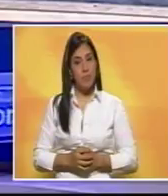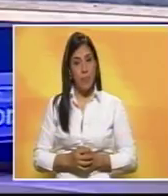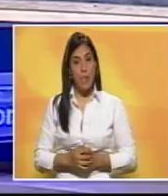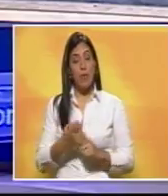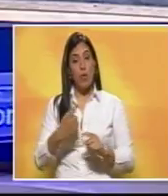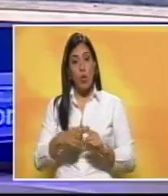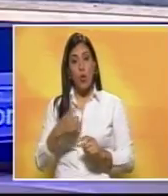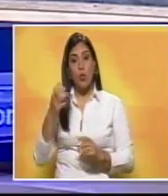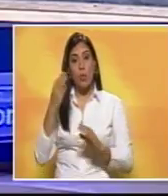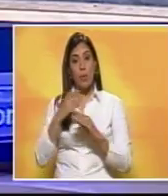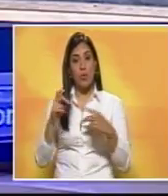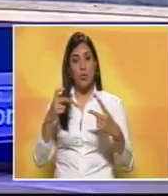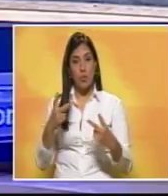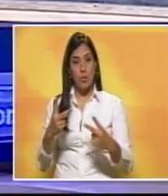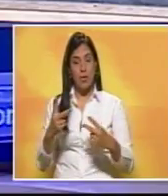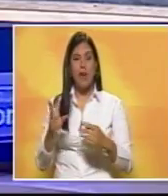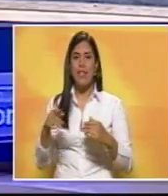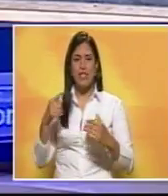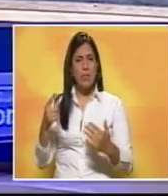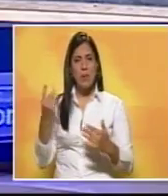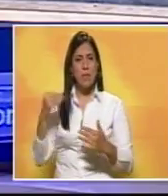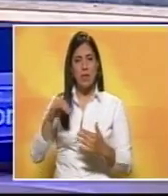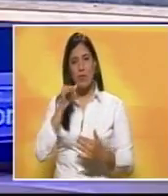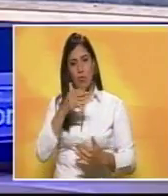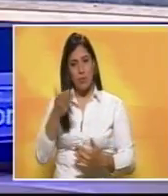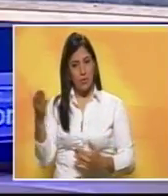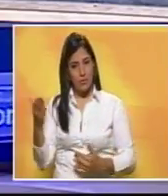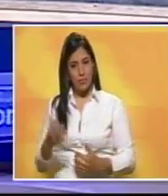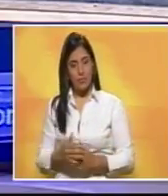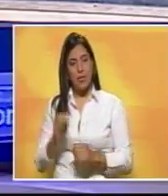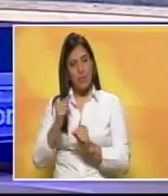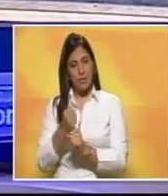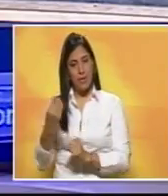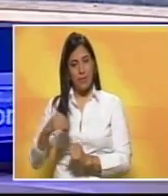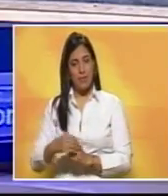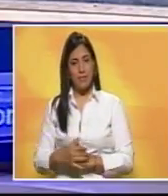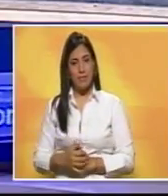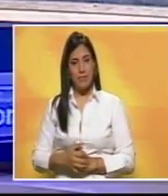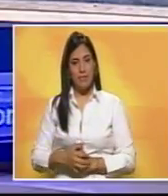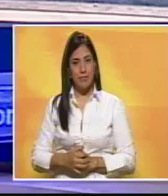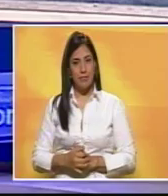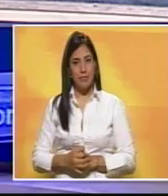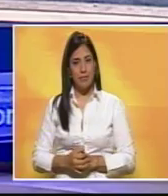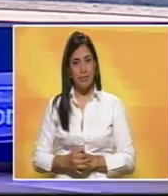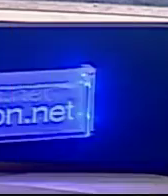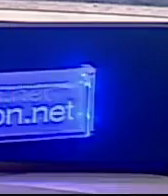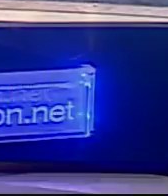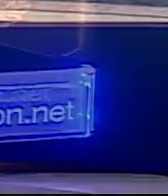Es momento de hacer una nueva pausa. Al regreso venimos con más información. No se retiren, nos esperamos.